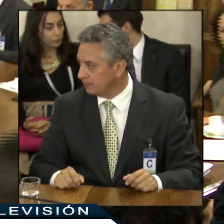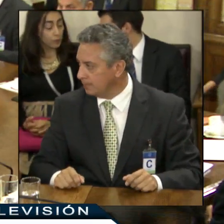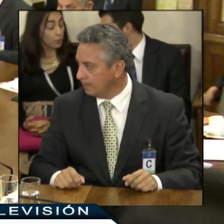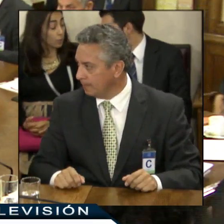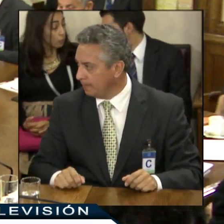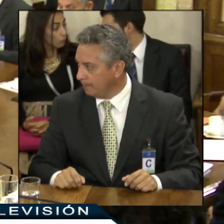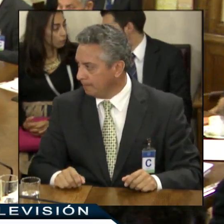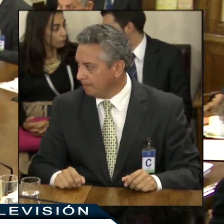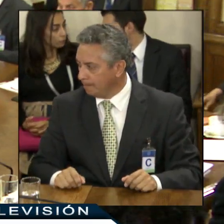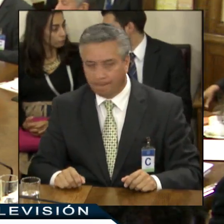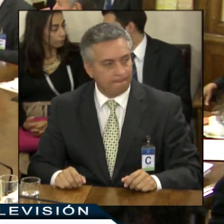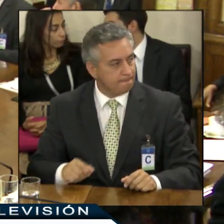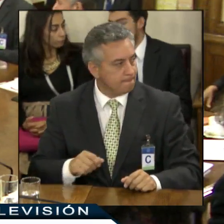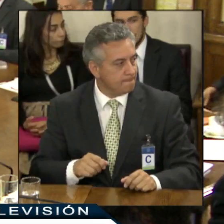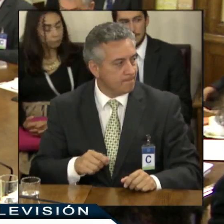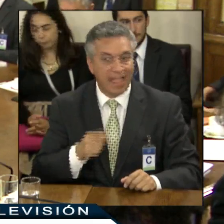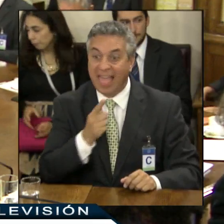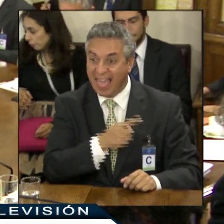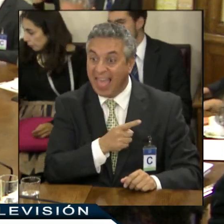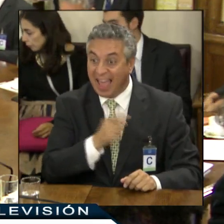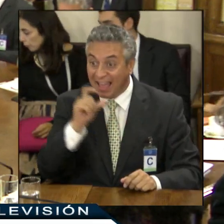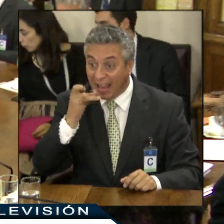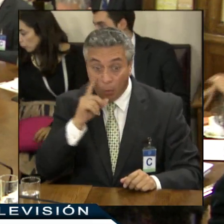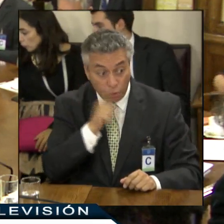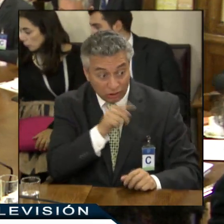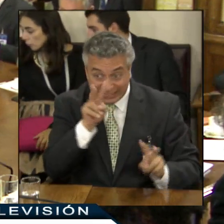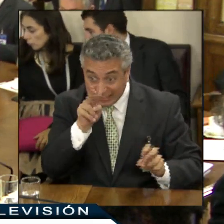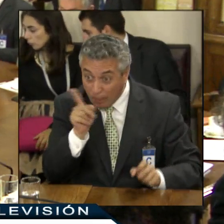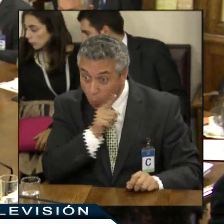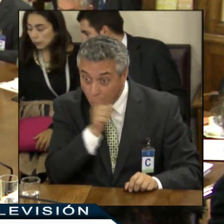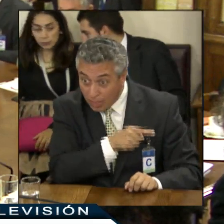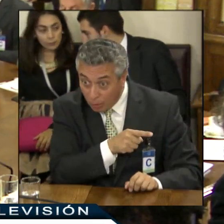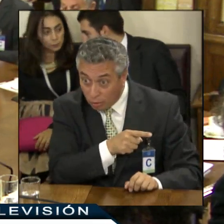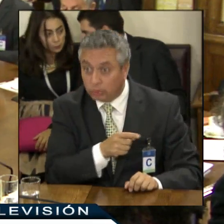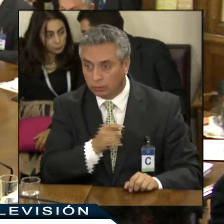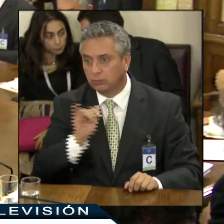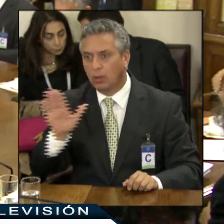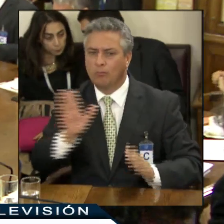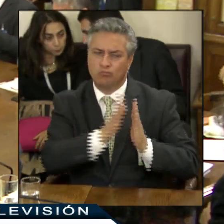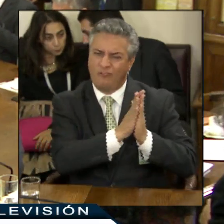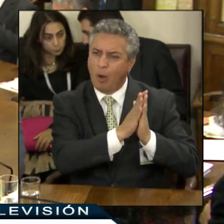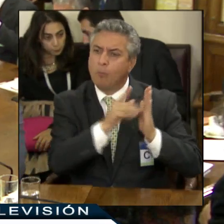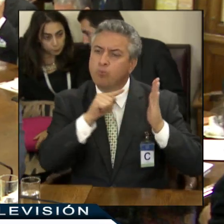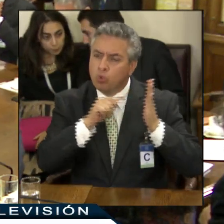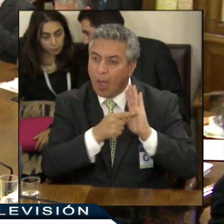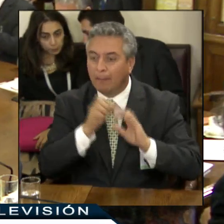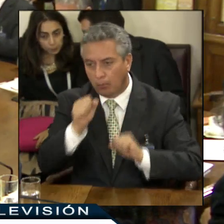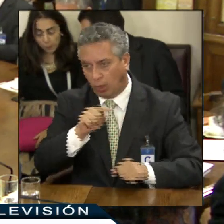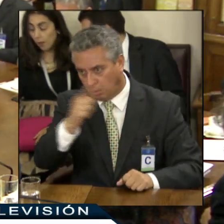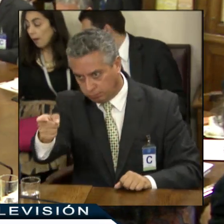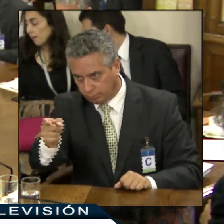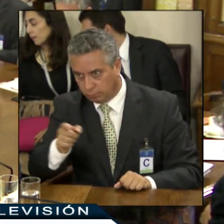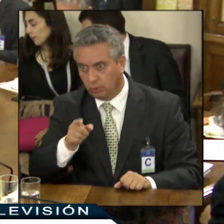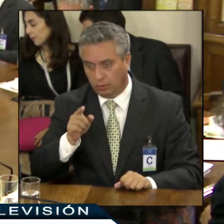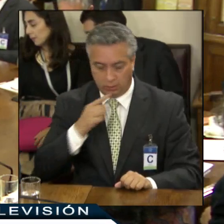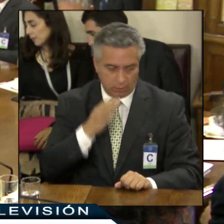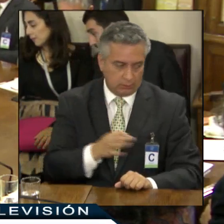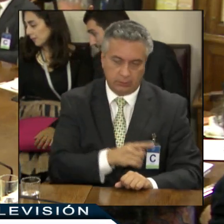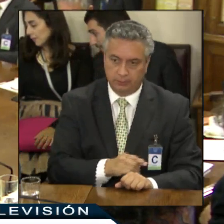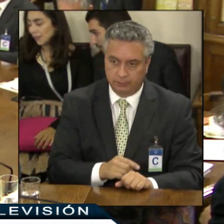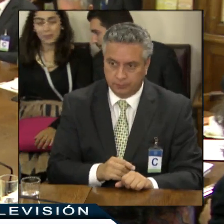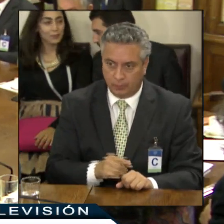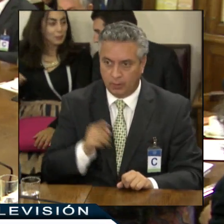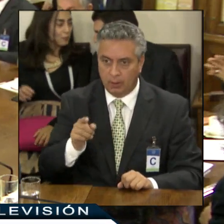eh Claudio Es sobre lo último Yo quiero punal por para que puedas muy fraternalmente